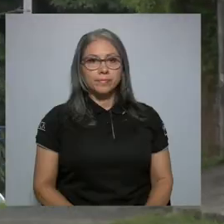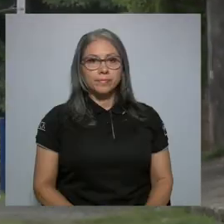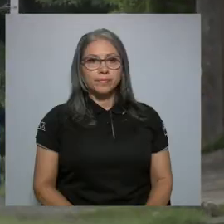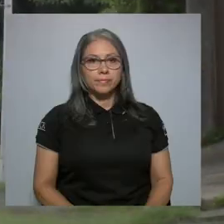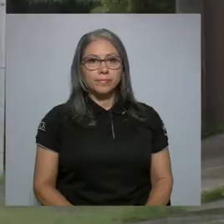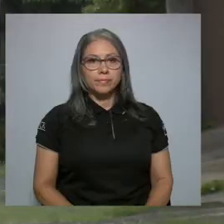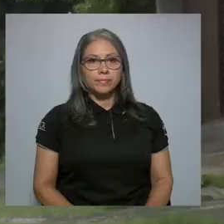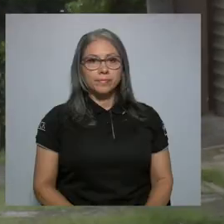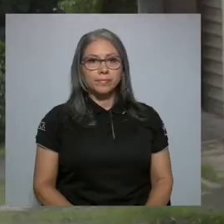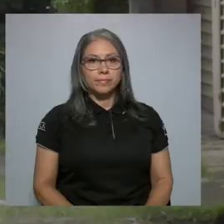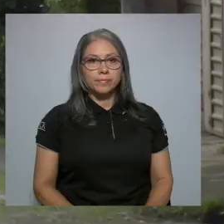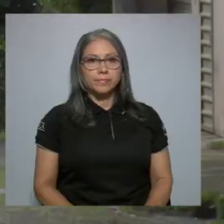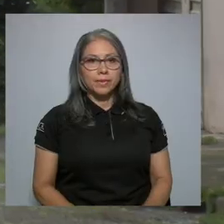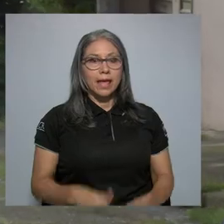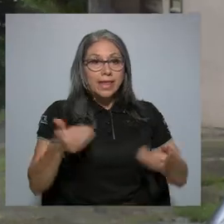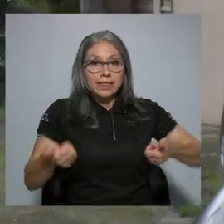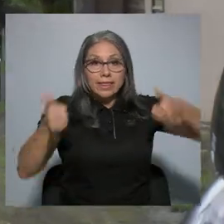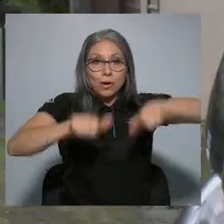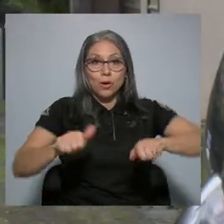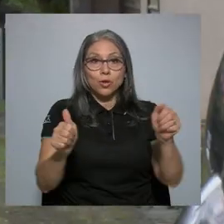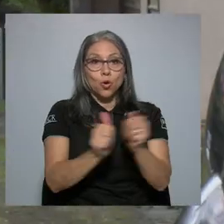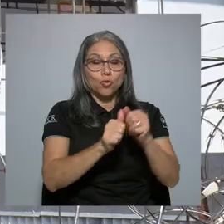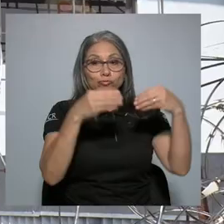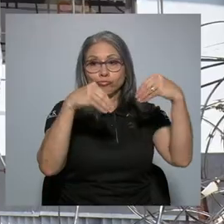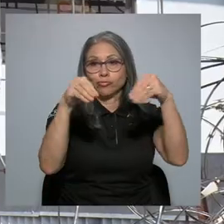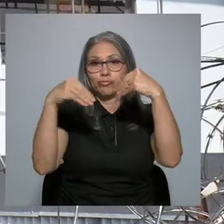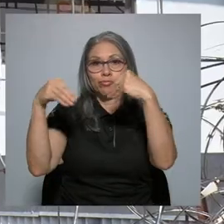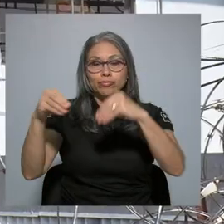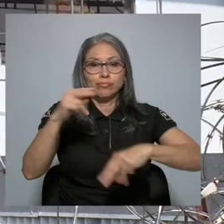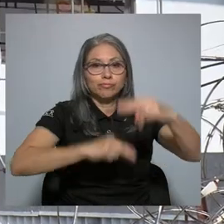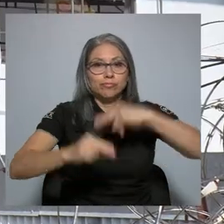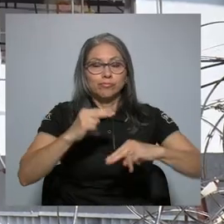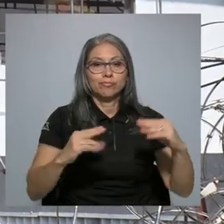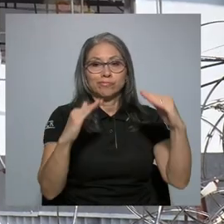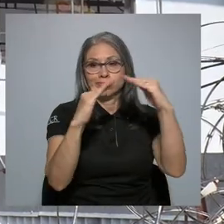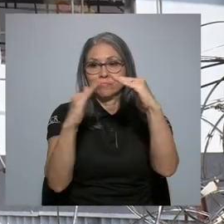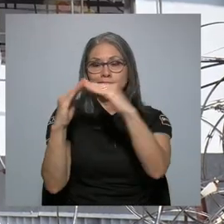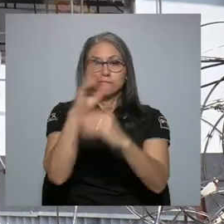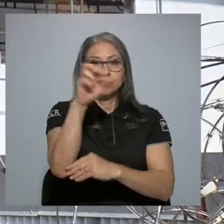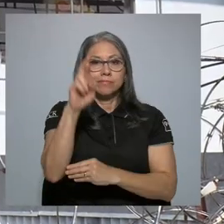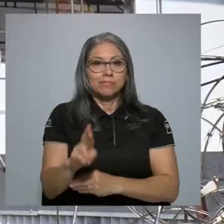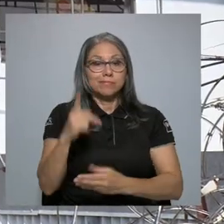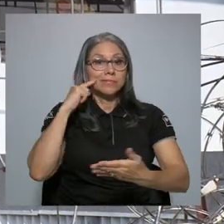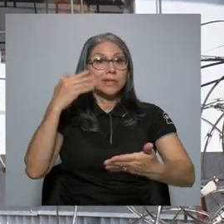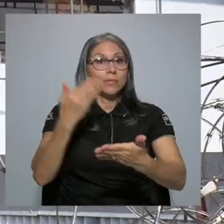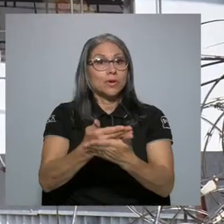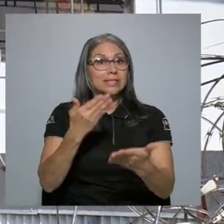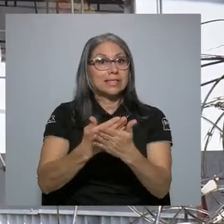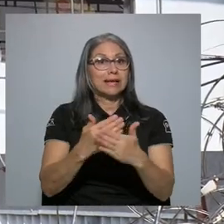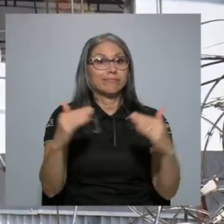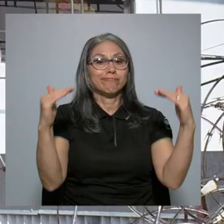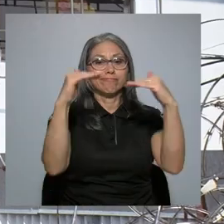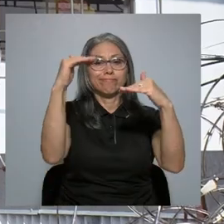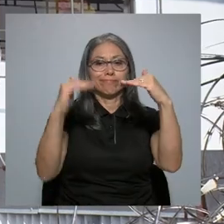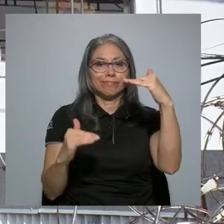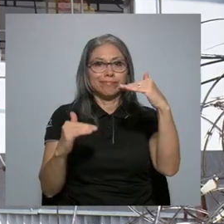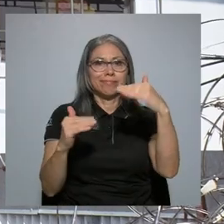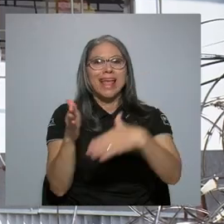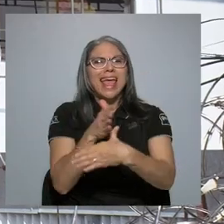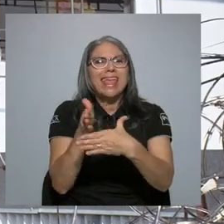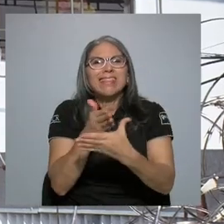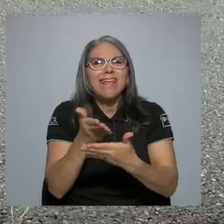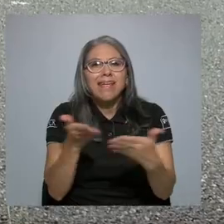De acuerdo con el mercado residencial costarricense, se revela una marcada disparidad entre la oferta